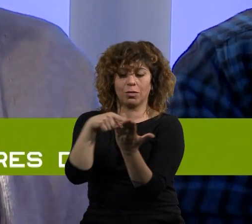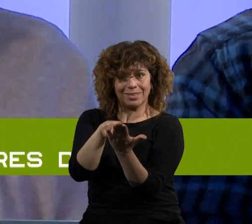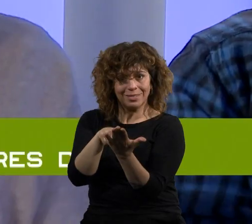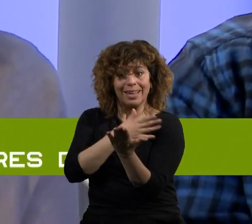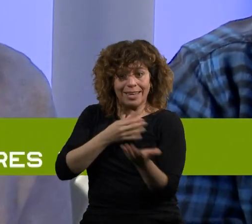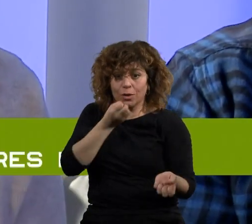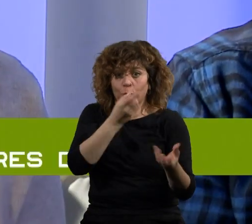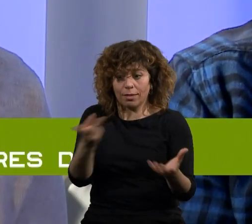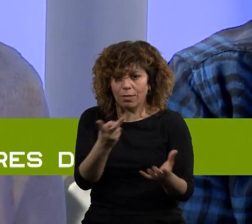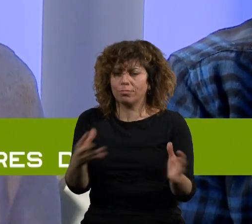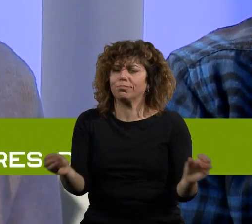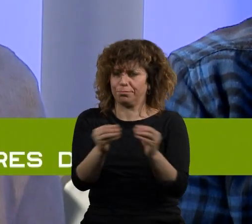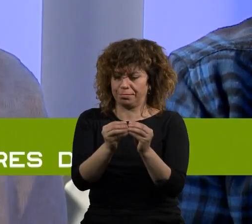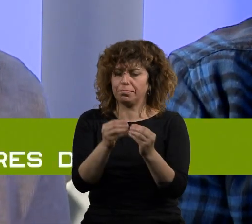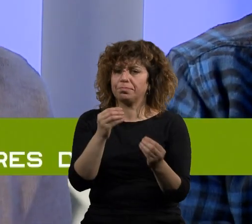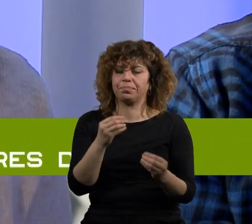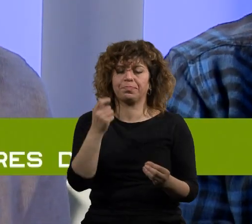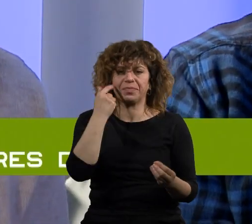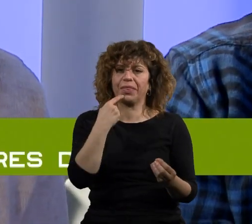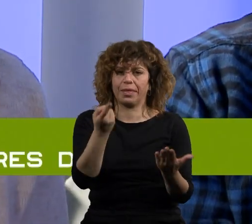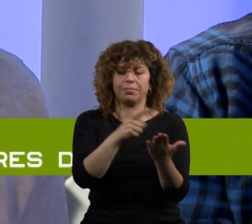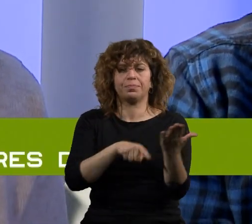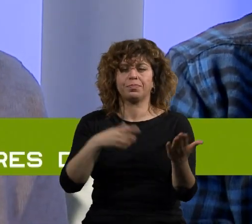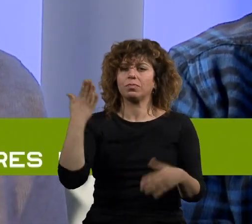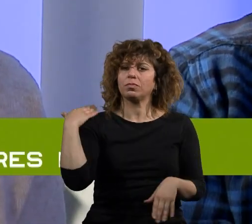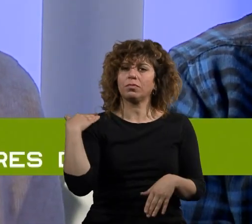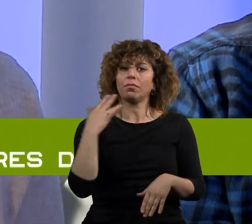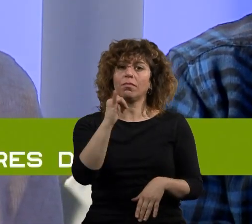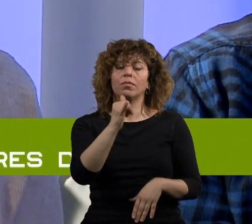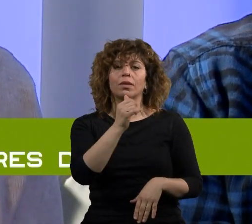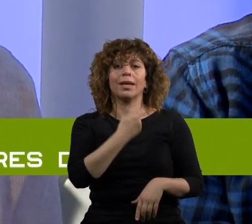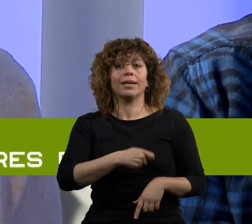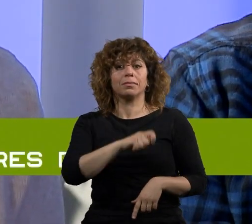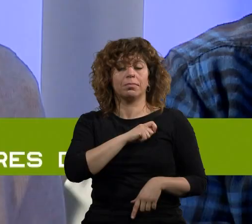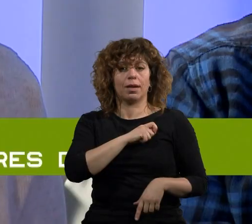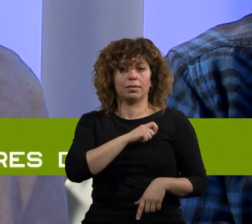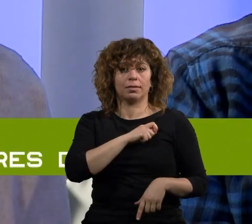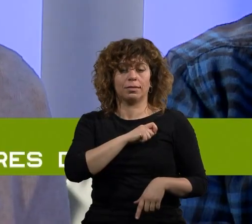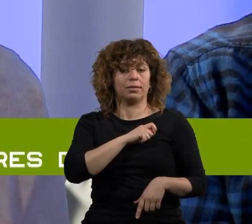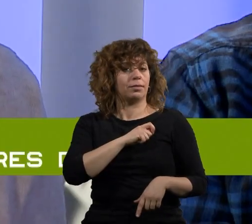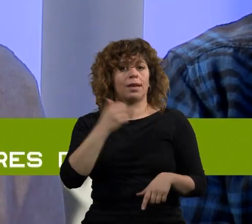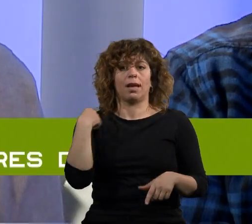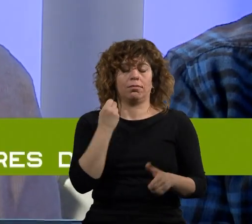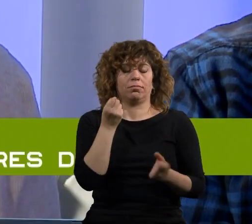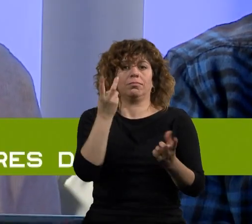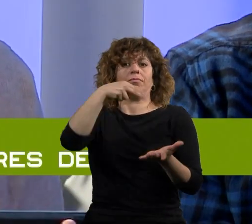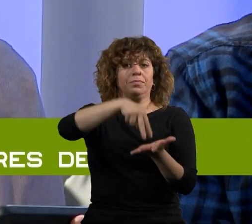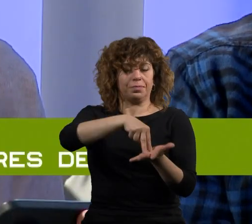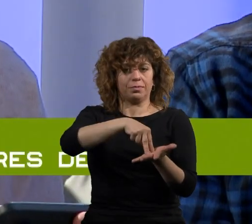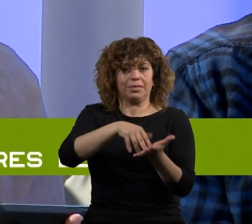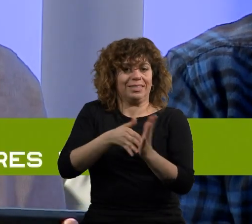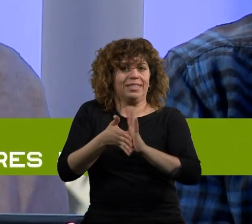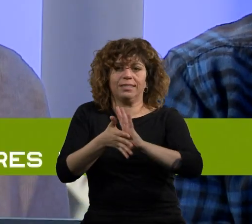que queremos decir. Dice así: había en esta España resucitada, es decir, ya la